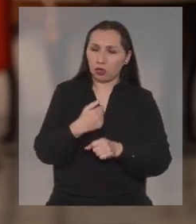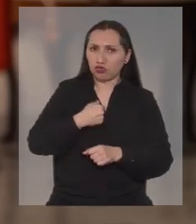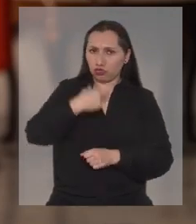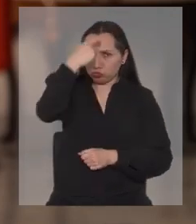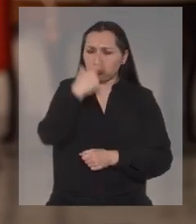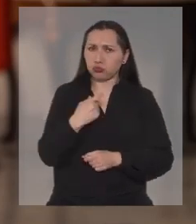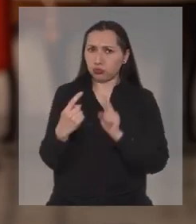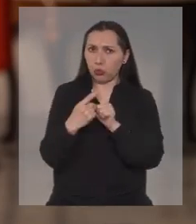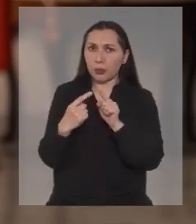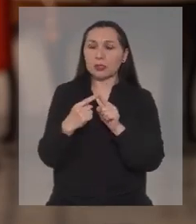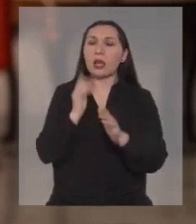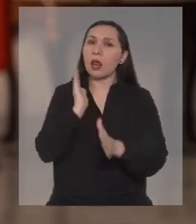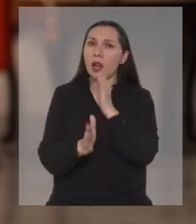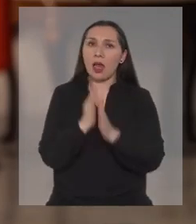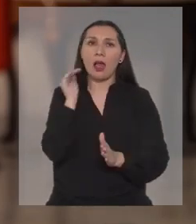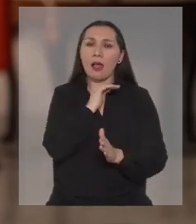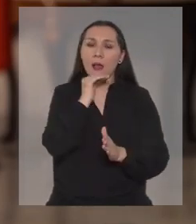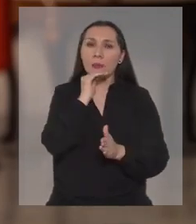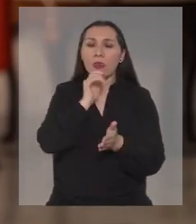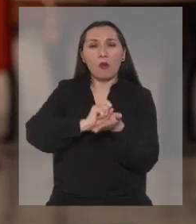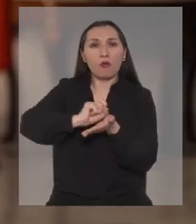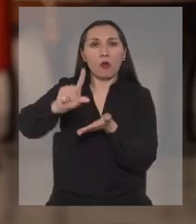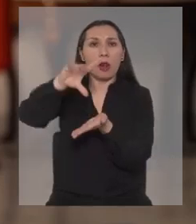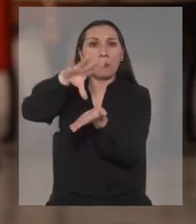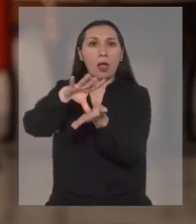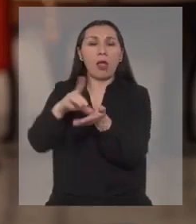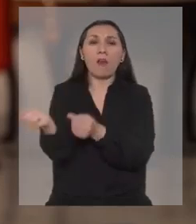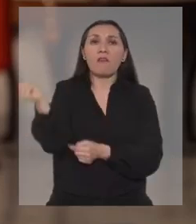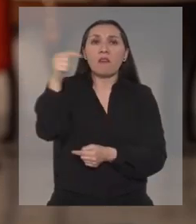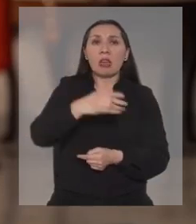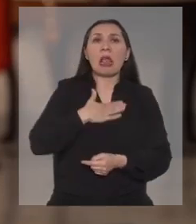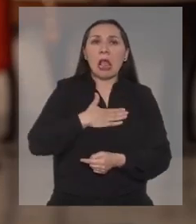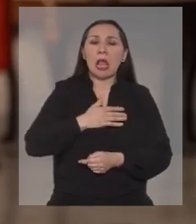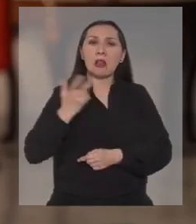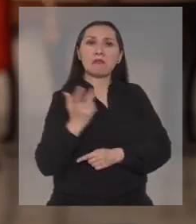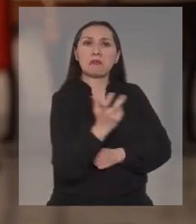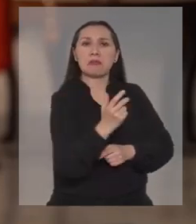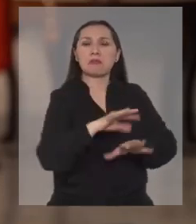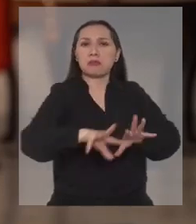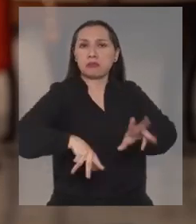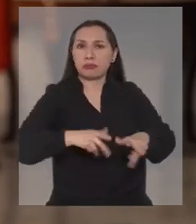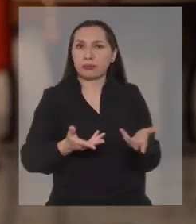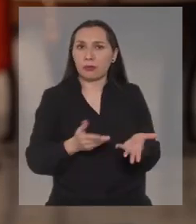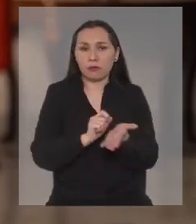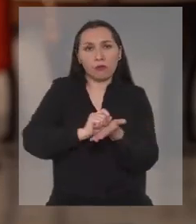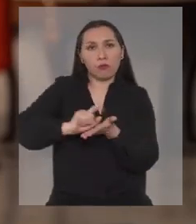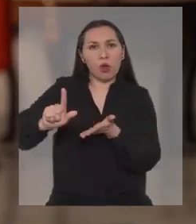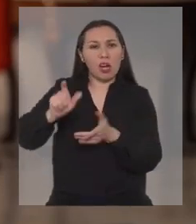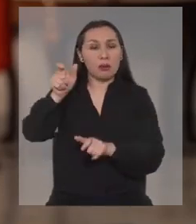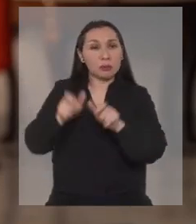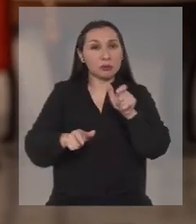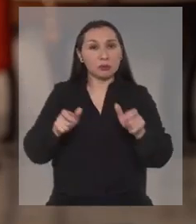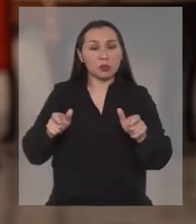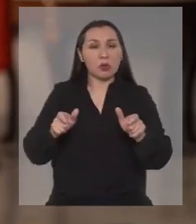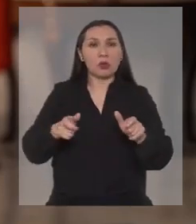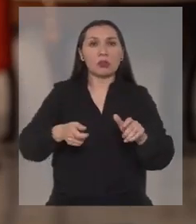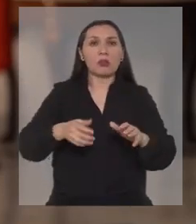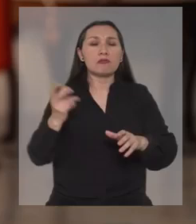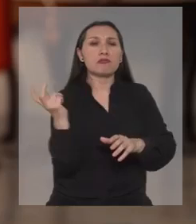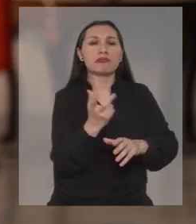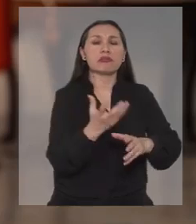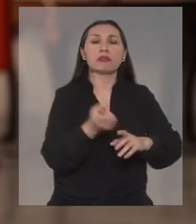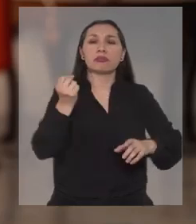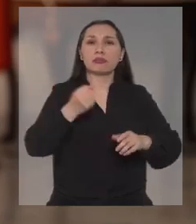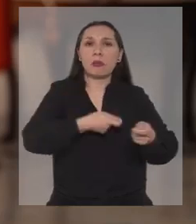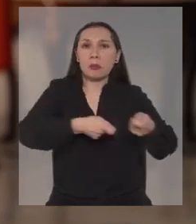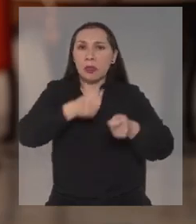personalmente por apurar el tranco en echar del país aquellos que hayan venido a delinquir delincuentes lanzas pandilleros